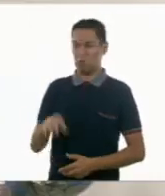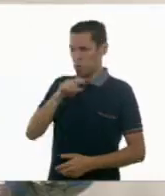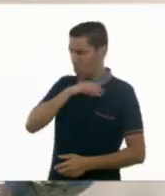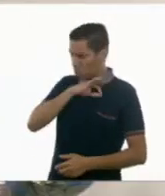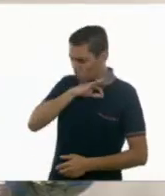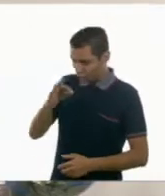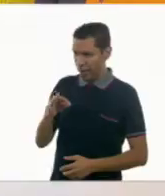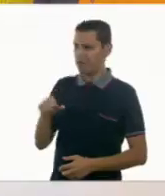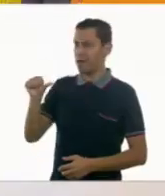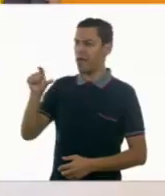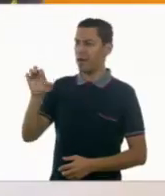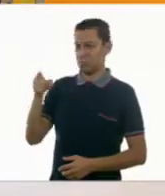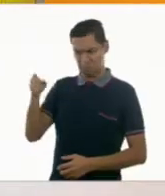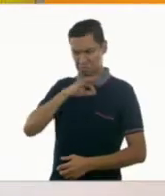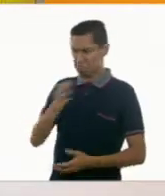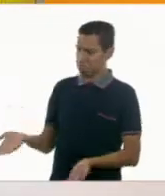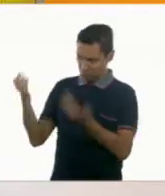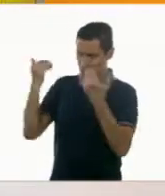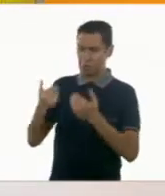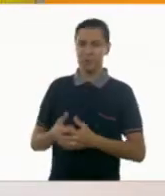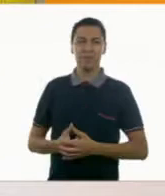Tú puedes, Ale.